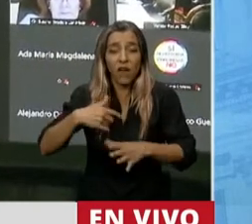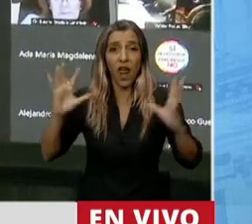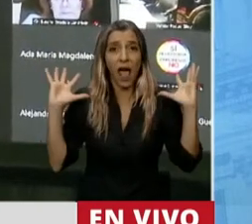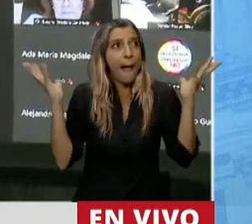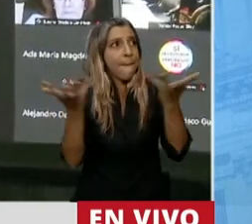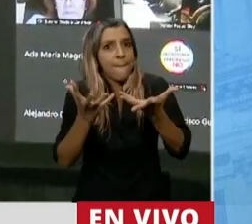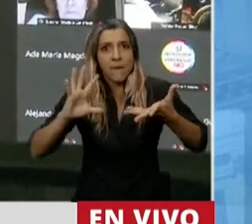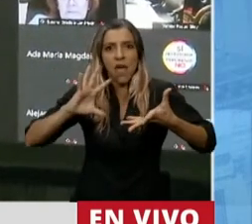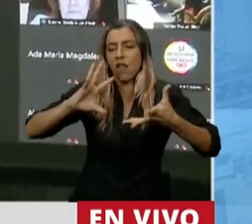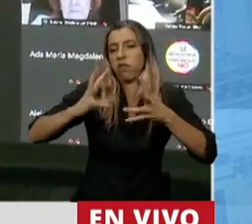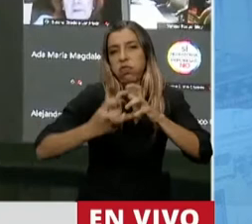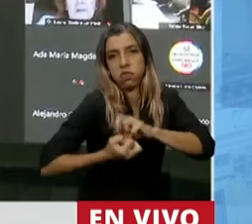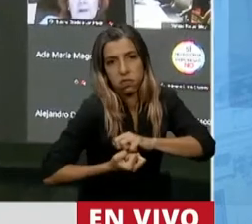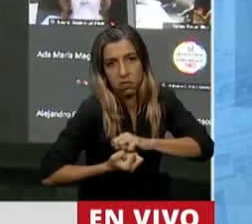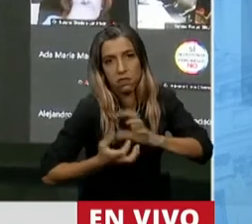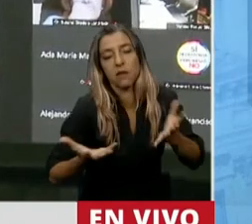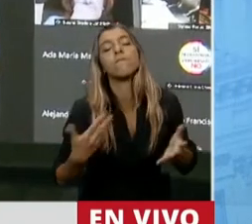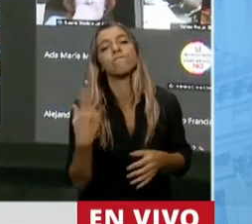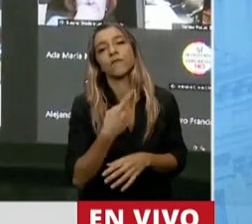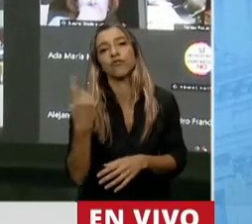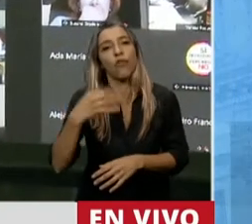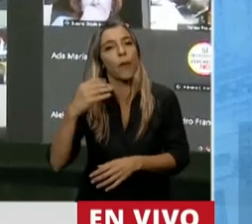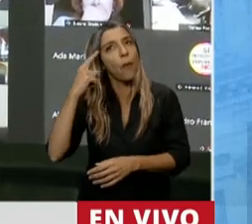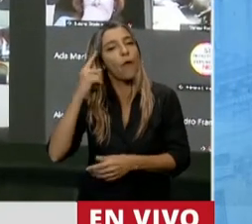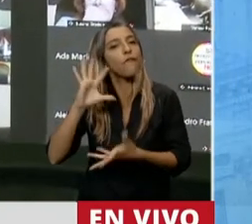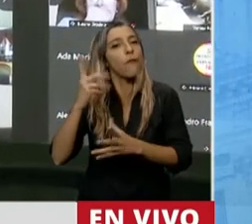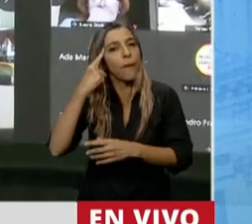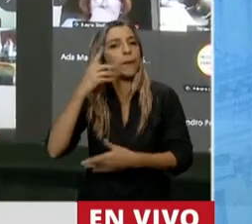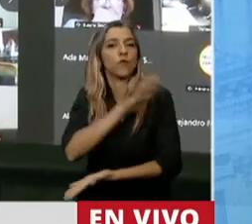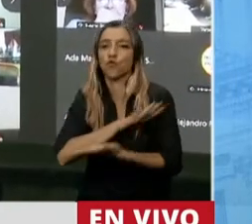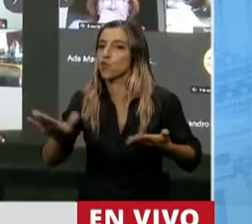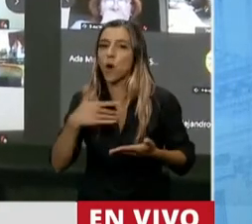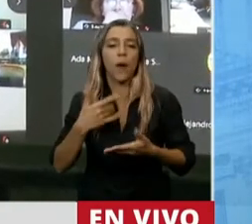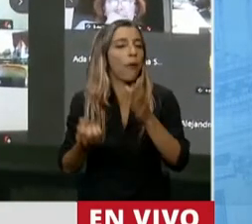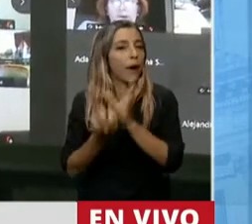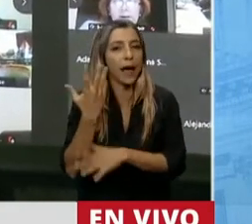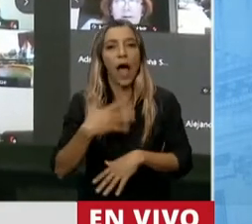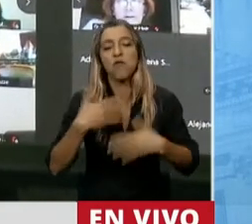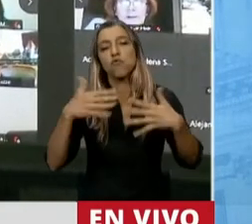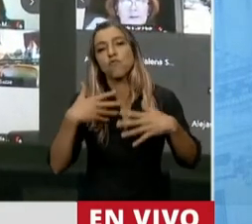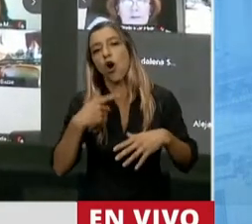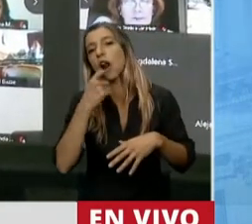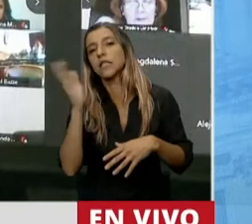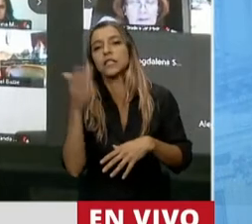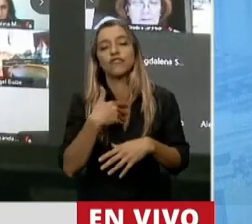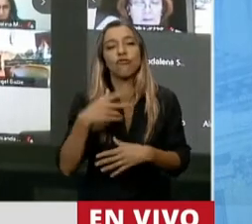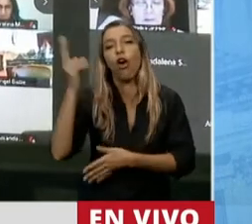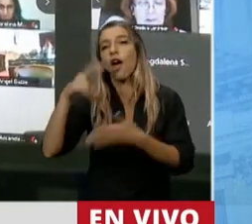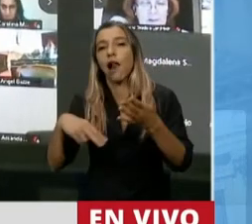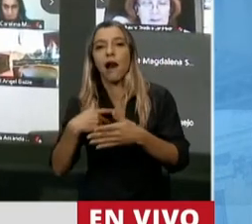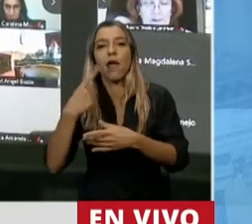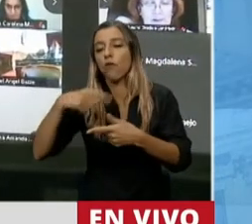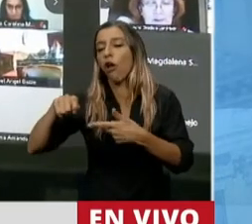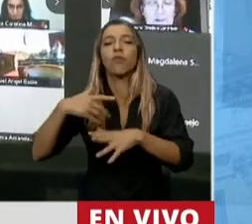desafío de construir un nuevo paradigma. Y los paradigmas, y no importa lo que haya dicho Kuhn y hayamos leído todos y todas, no